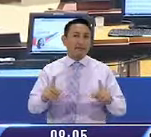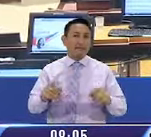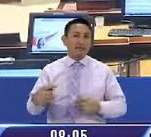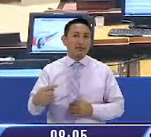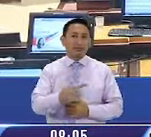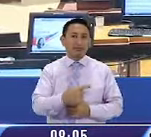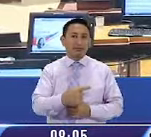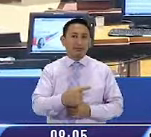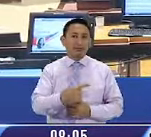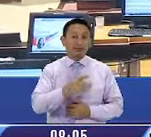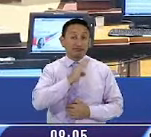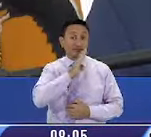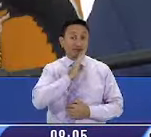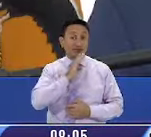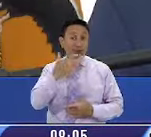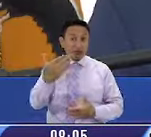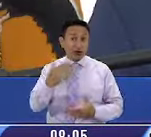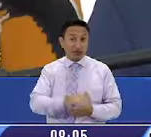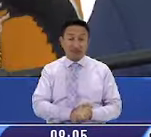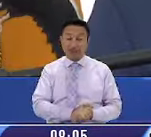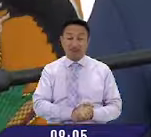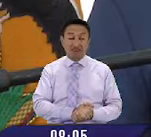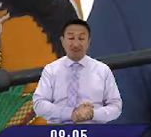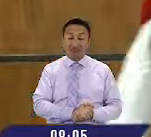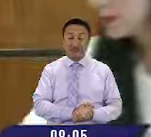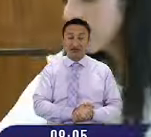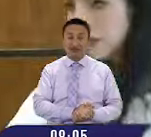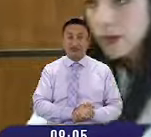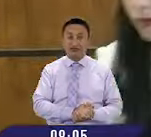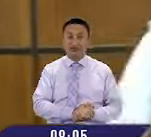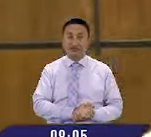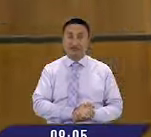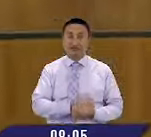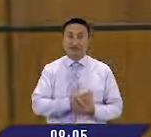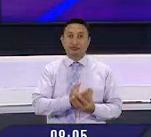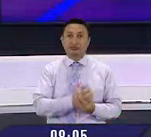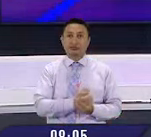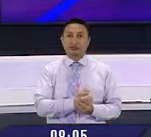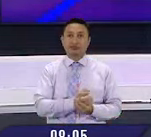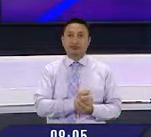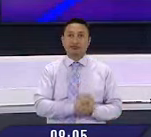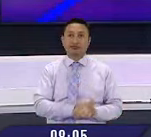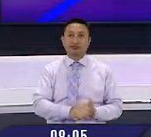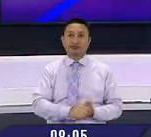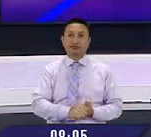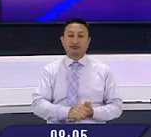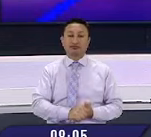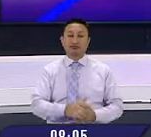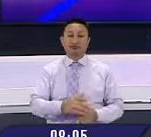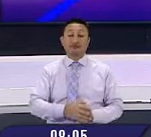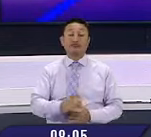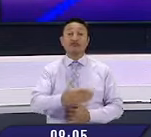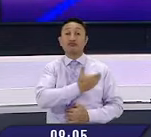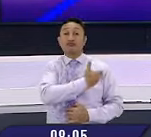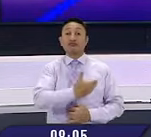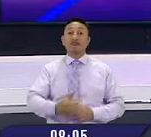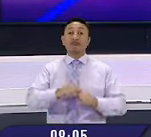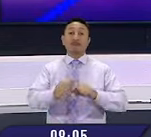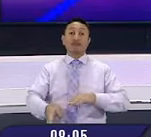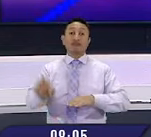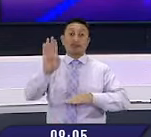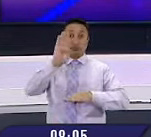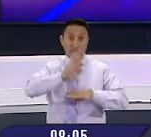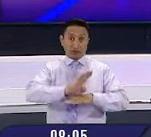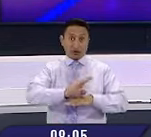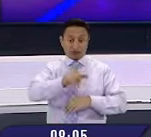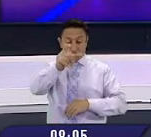su tolerancia política, informó Álvaro Terán. Mientras tanto, el presidente de la Asamblea Nacional,